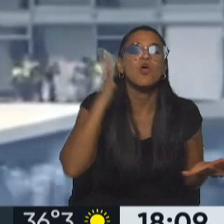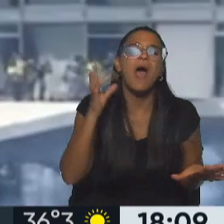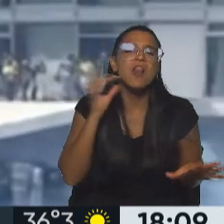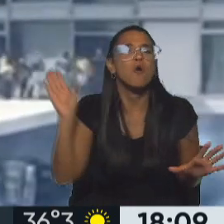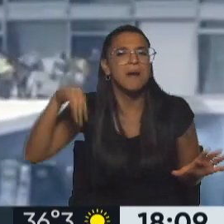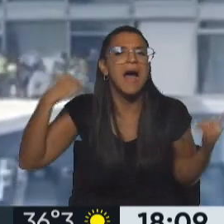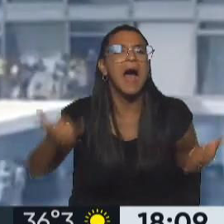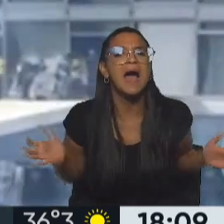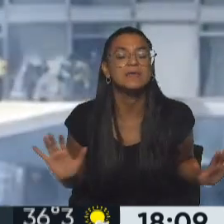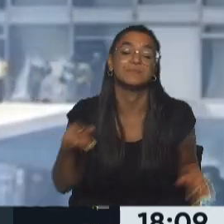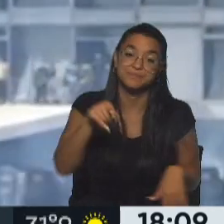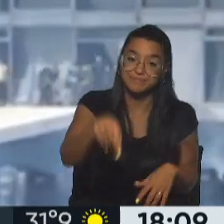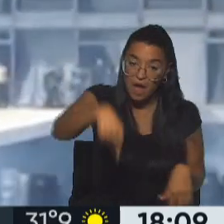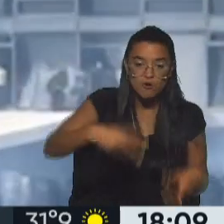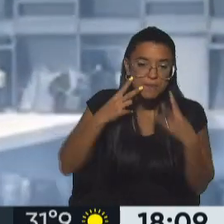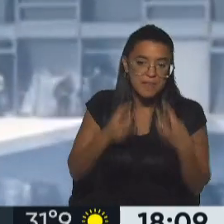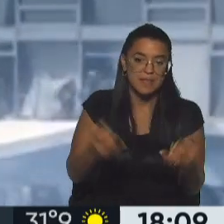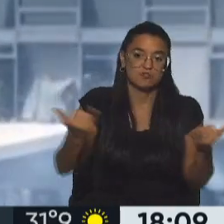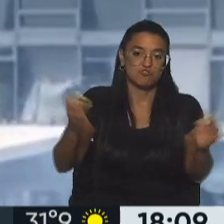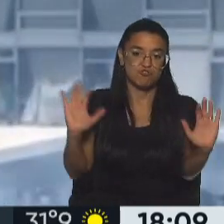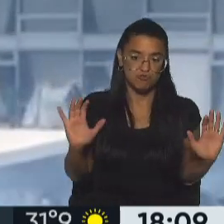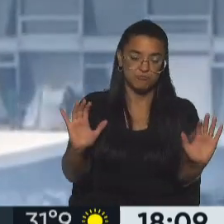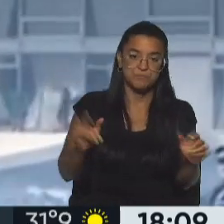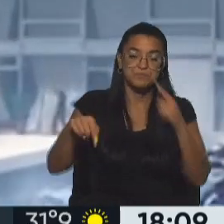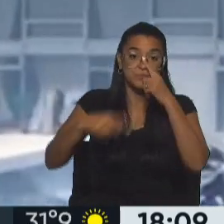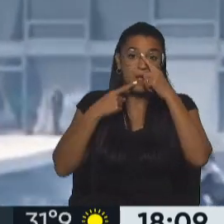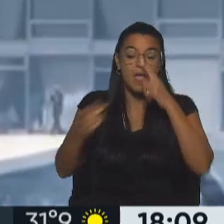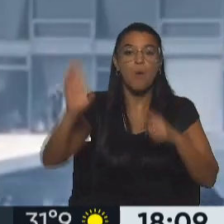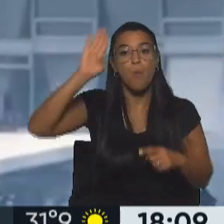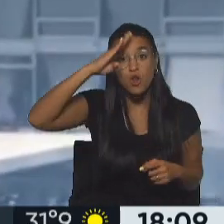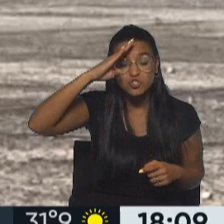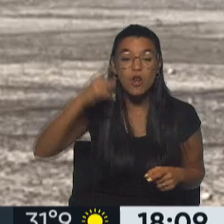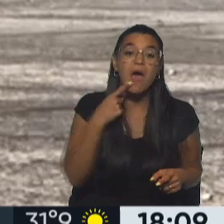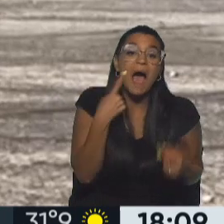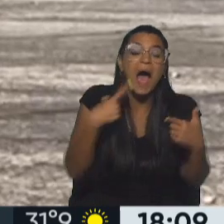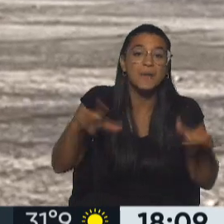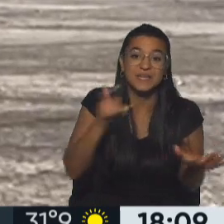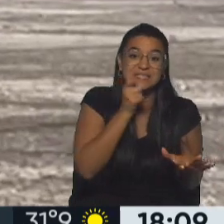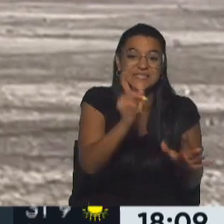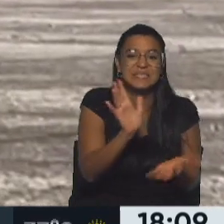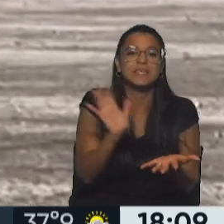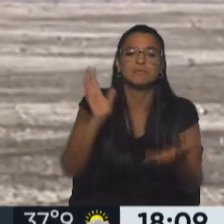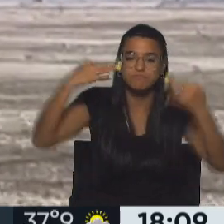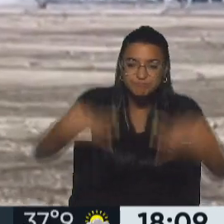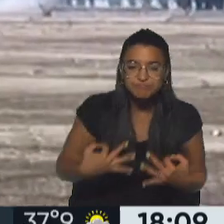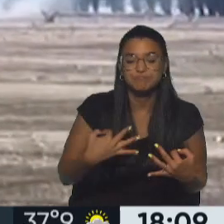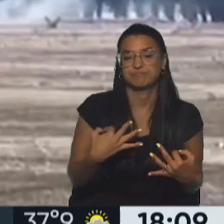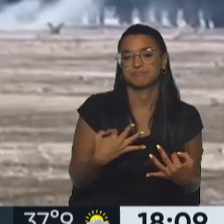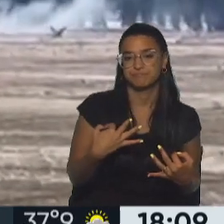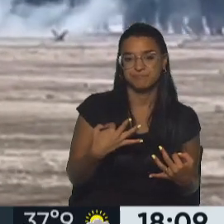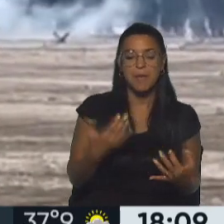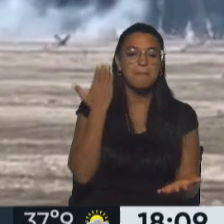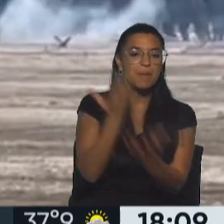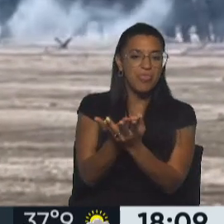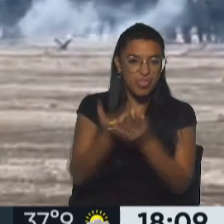bueno eso es lo que va a quedar en la investigación lo que decía es lo de bolsonaro hay que ver si hay primero una línea concreta de ambos si